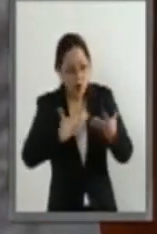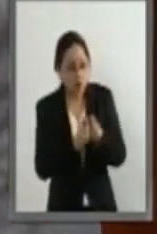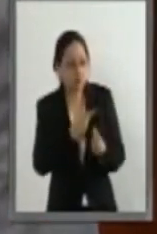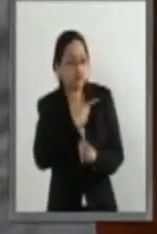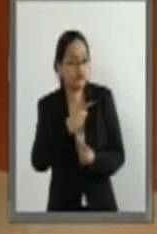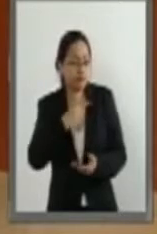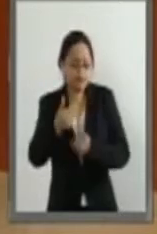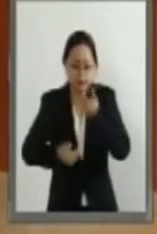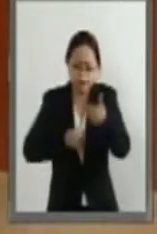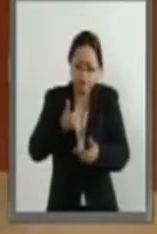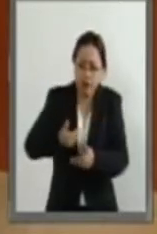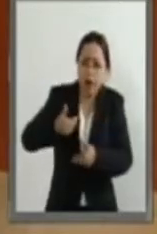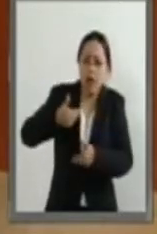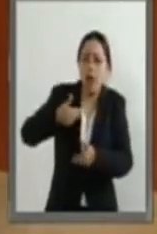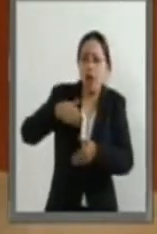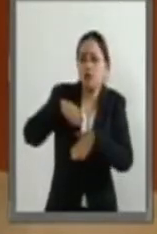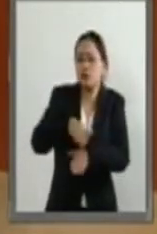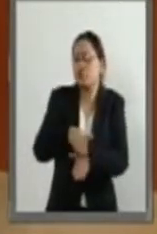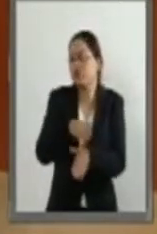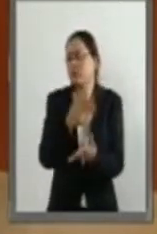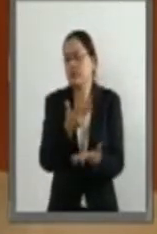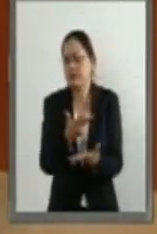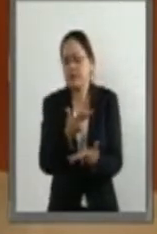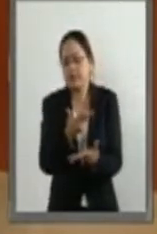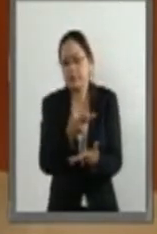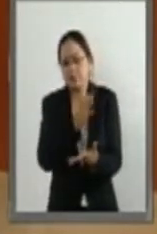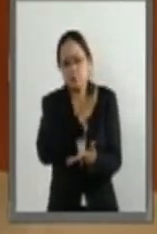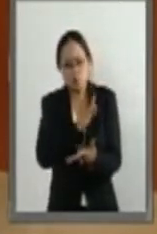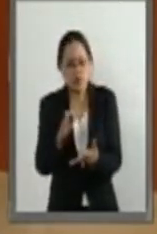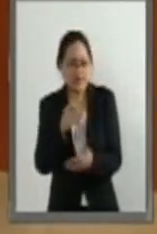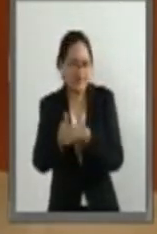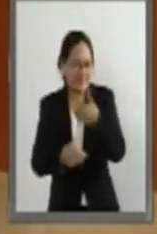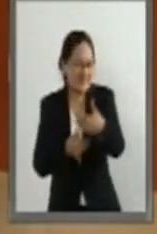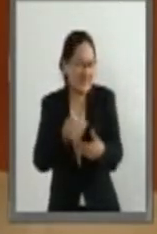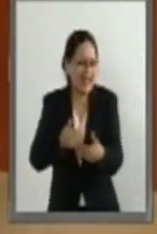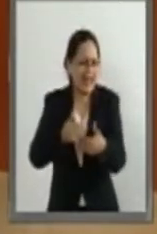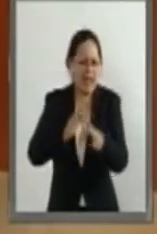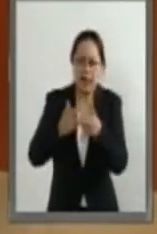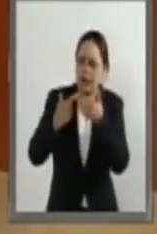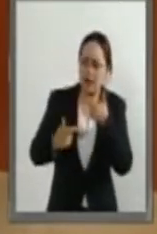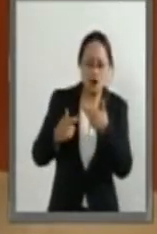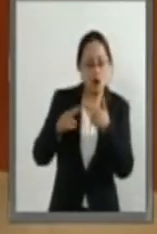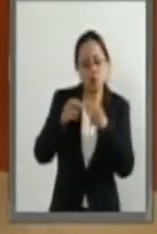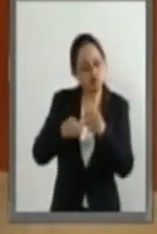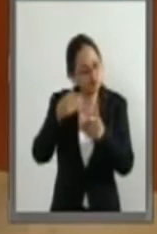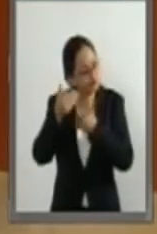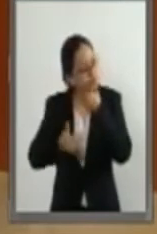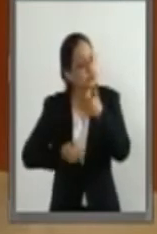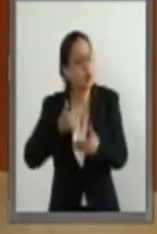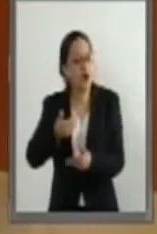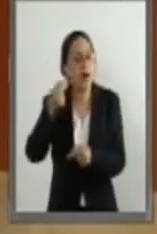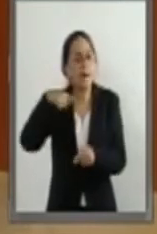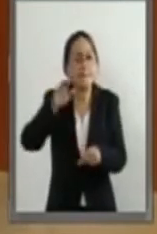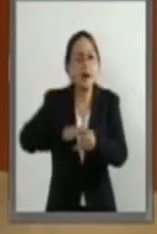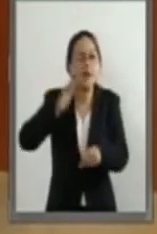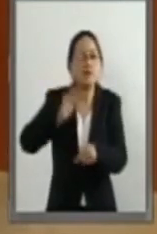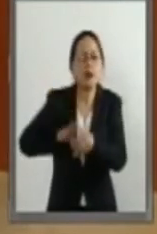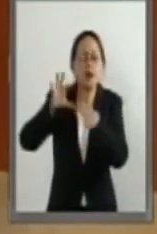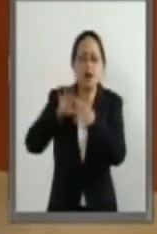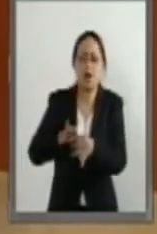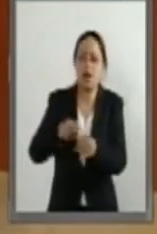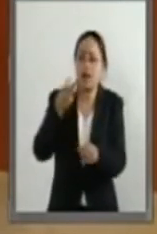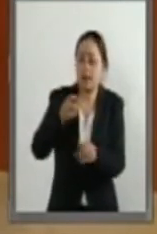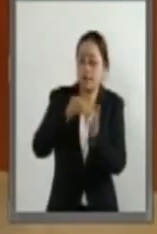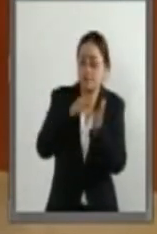demos pasos firmes e inamovibles, pasos que se sumen a la tendencia que mandata ya